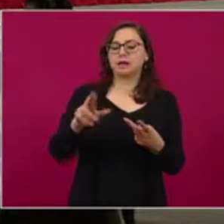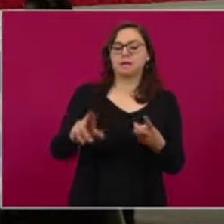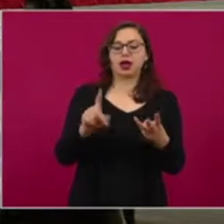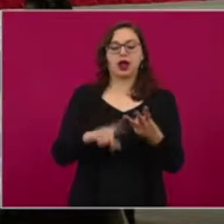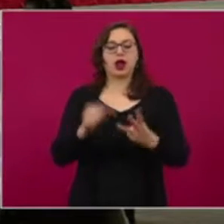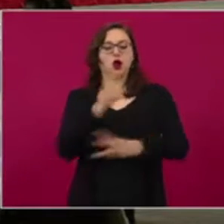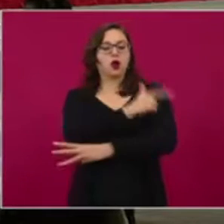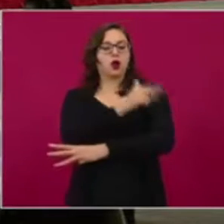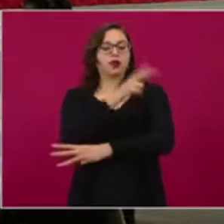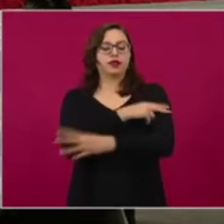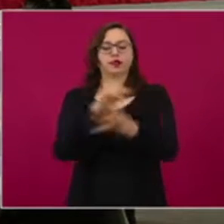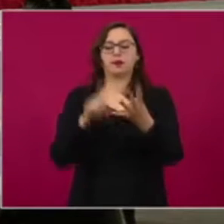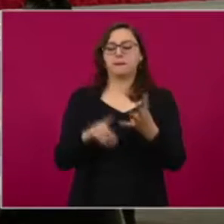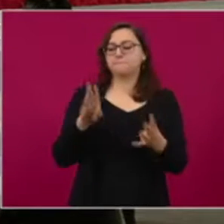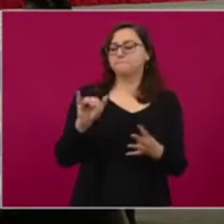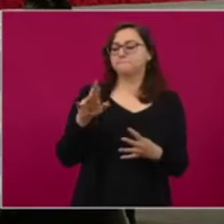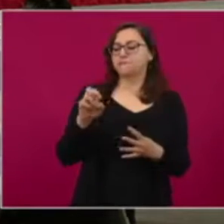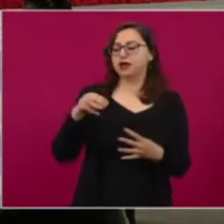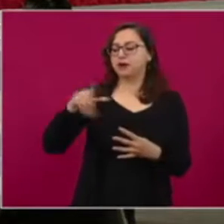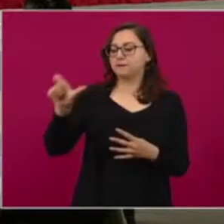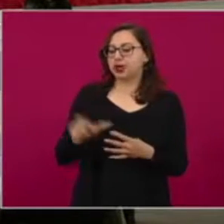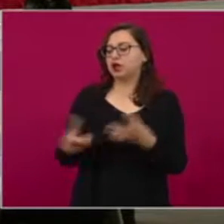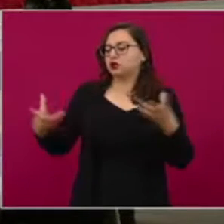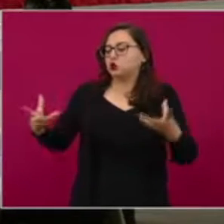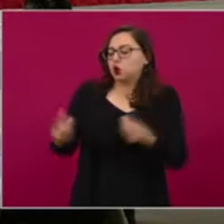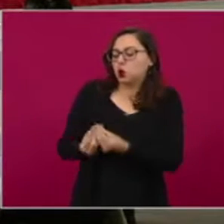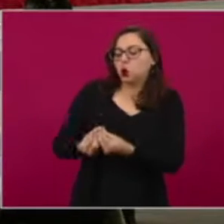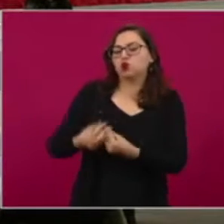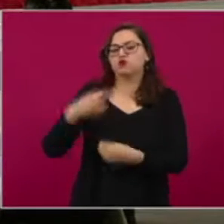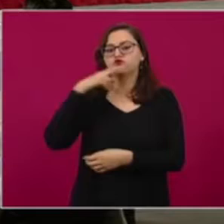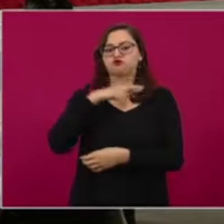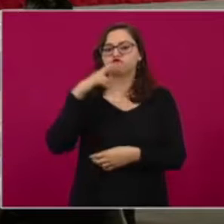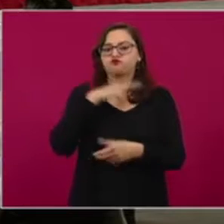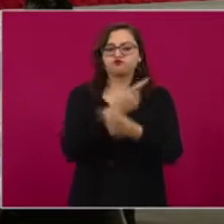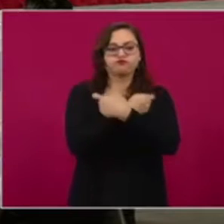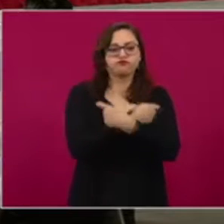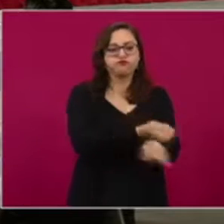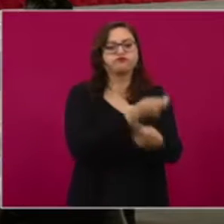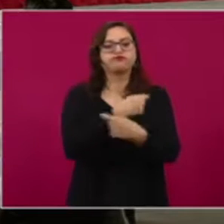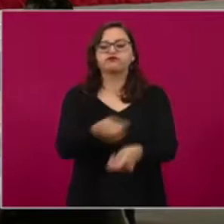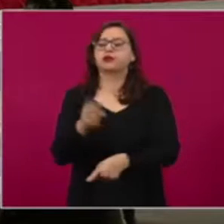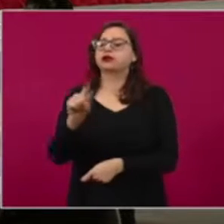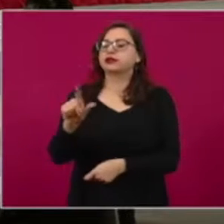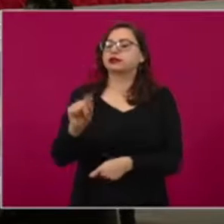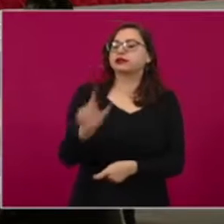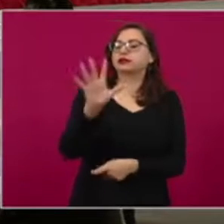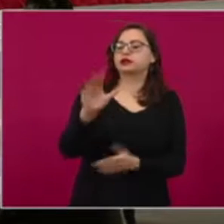Nacional y Birmex, se ha agilizado y asegurado la entrega de 75 millones.